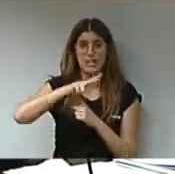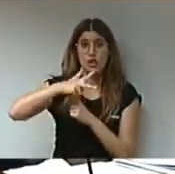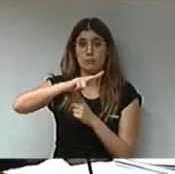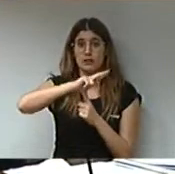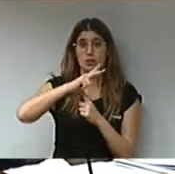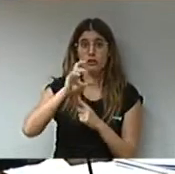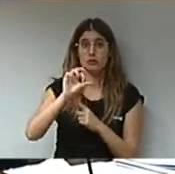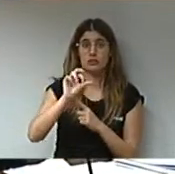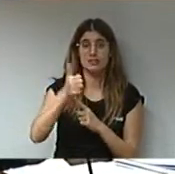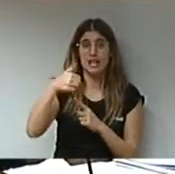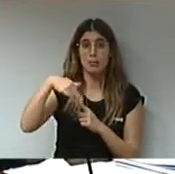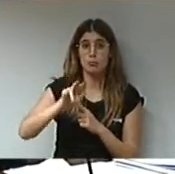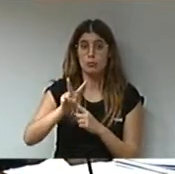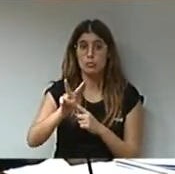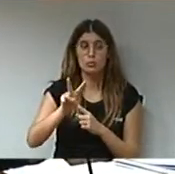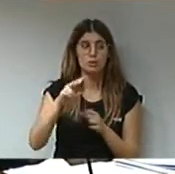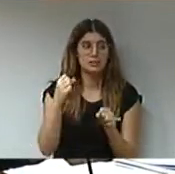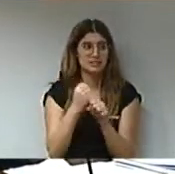SAMU, se trabajó